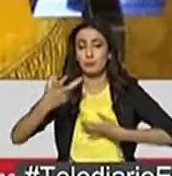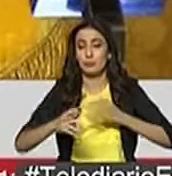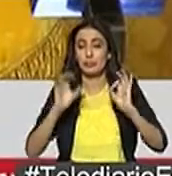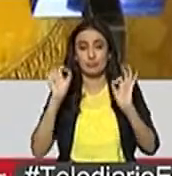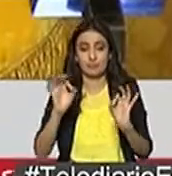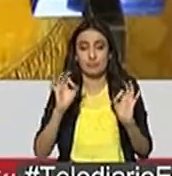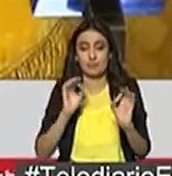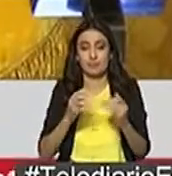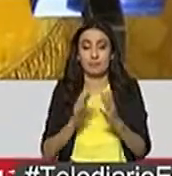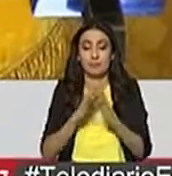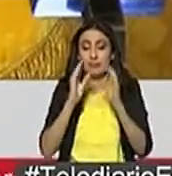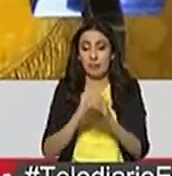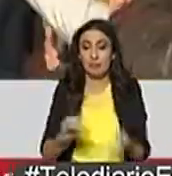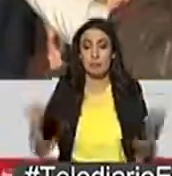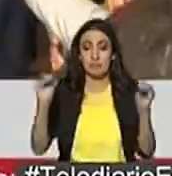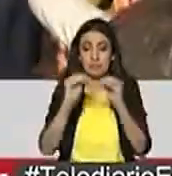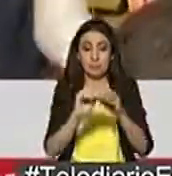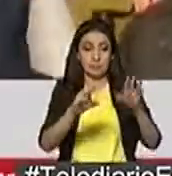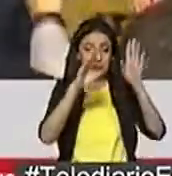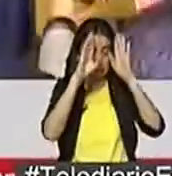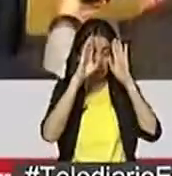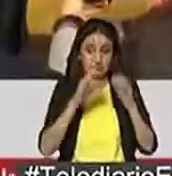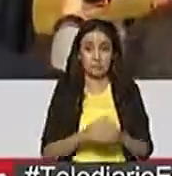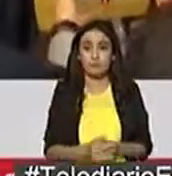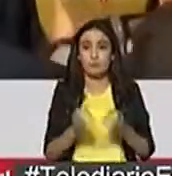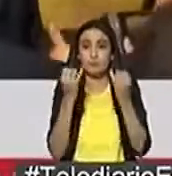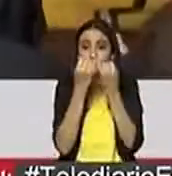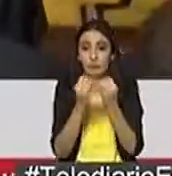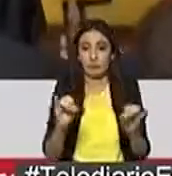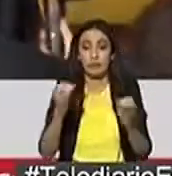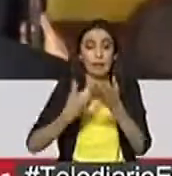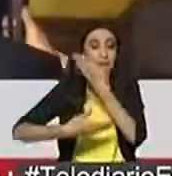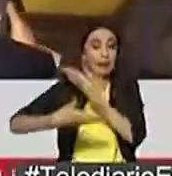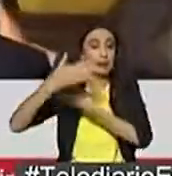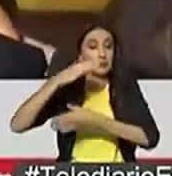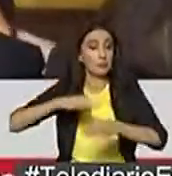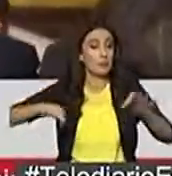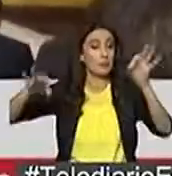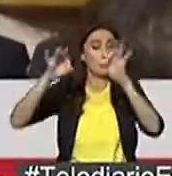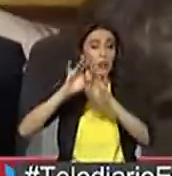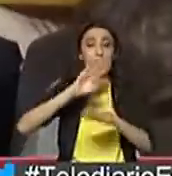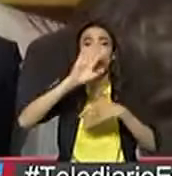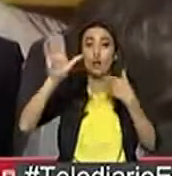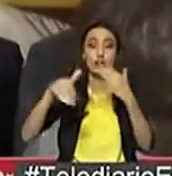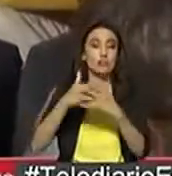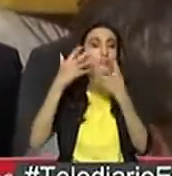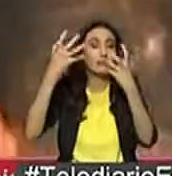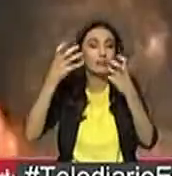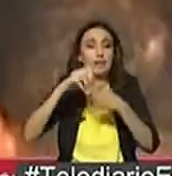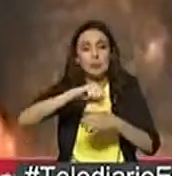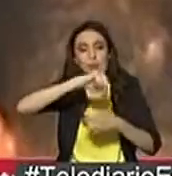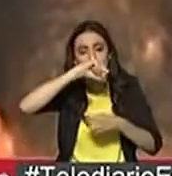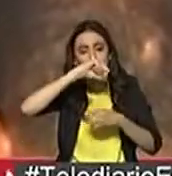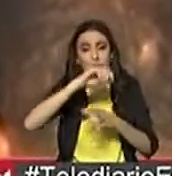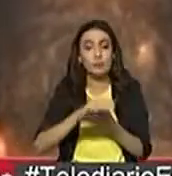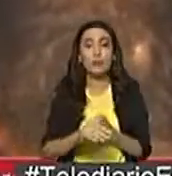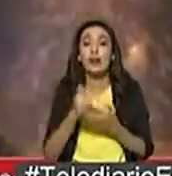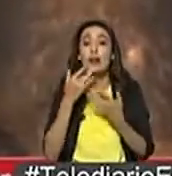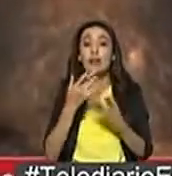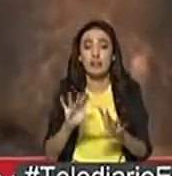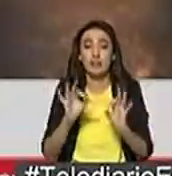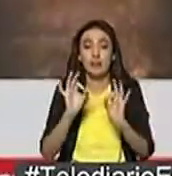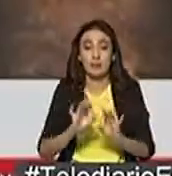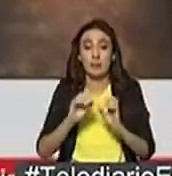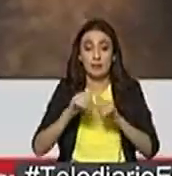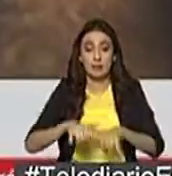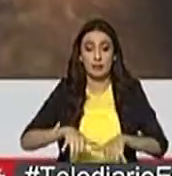momento eran los que más necesitaban. Así Independiente y es leyenda. Todos quieren vestir su piel. El jefe de Estado no fue la excepción y este